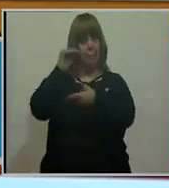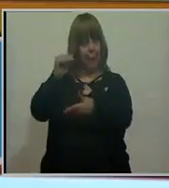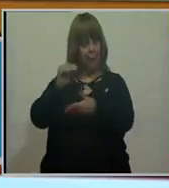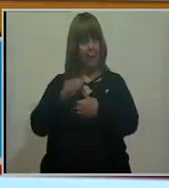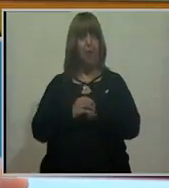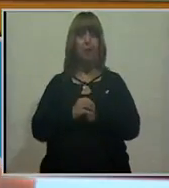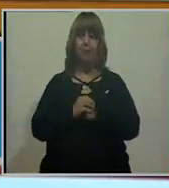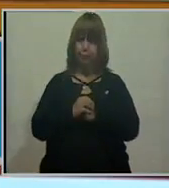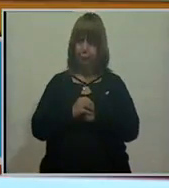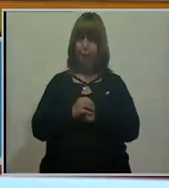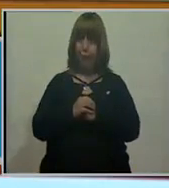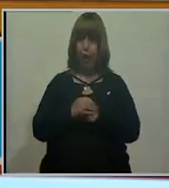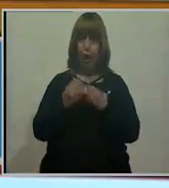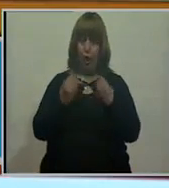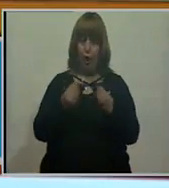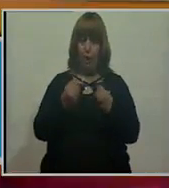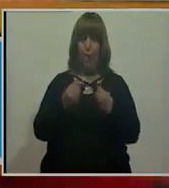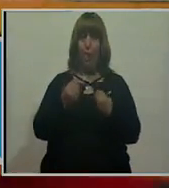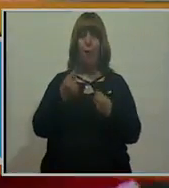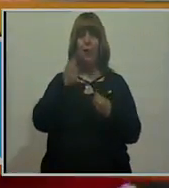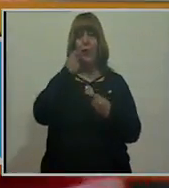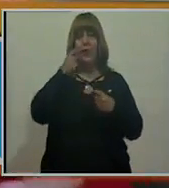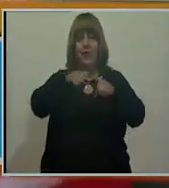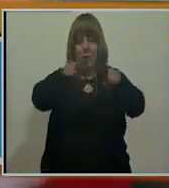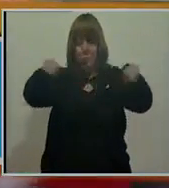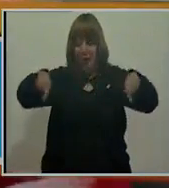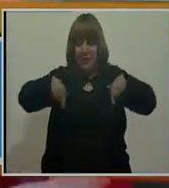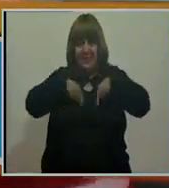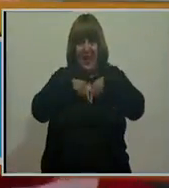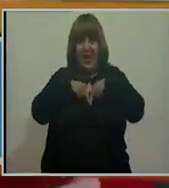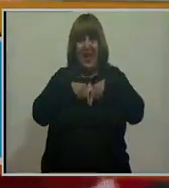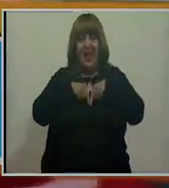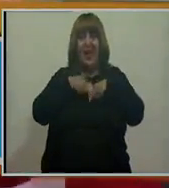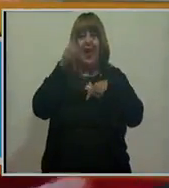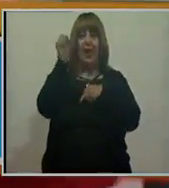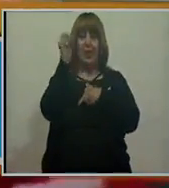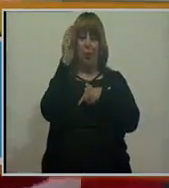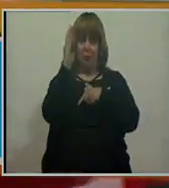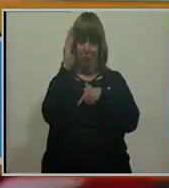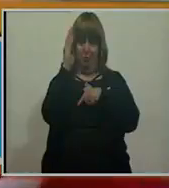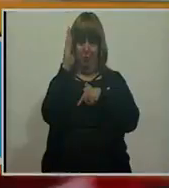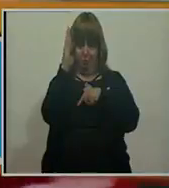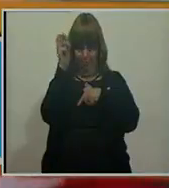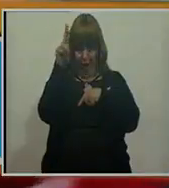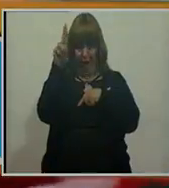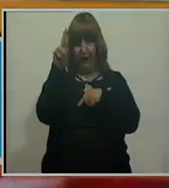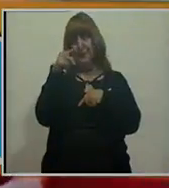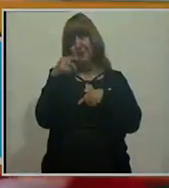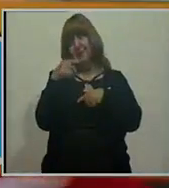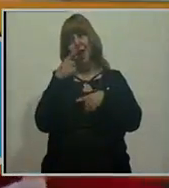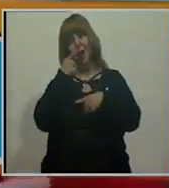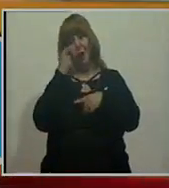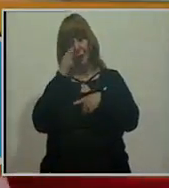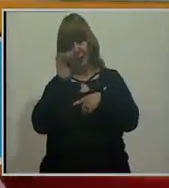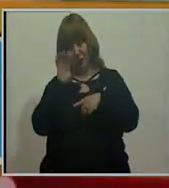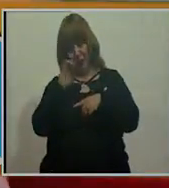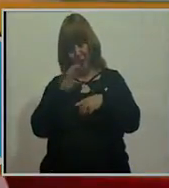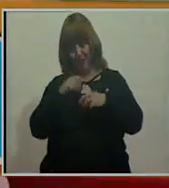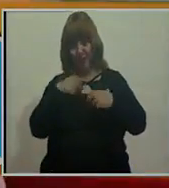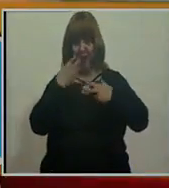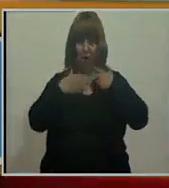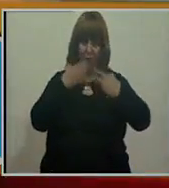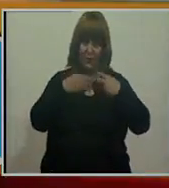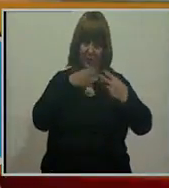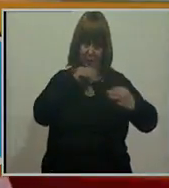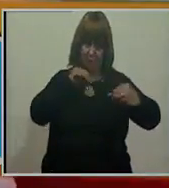en el bar es la típica mesa de hombres en un bar conversando de diferentes temas. Ella